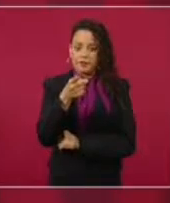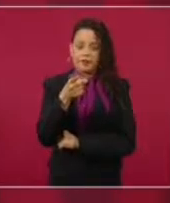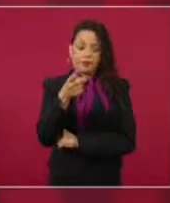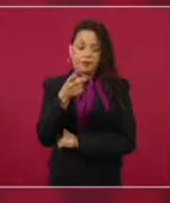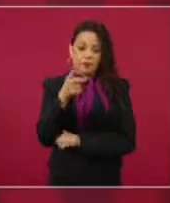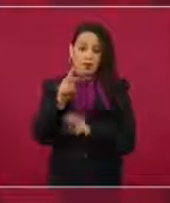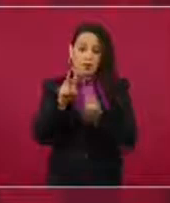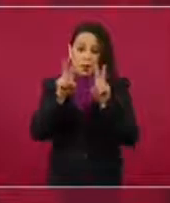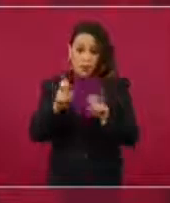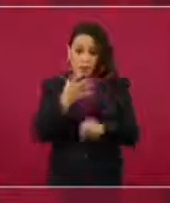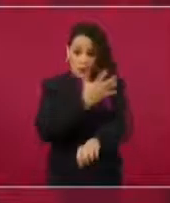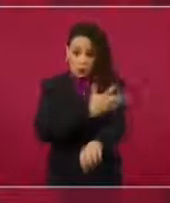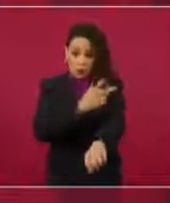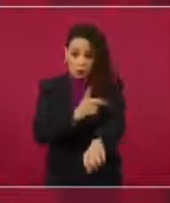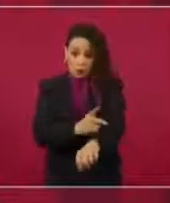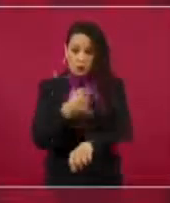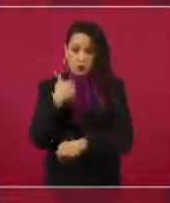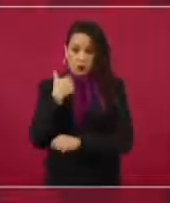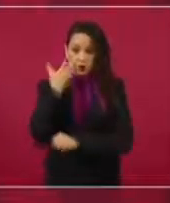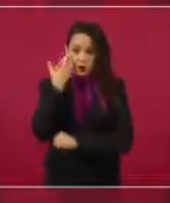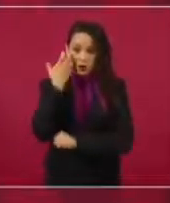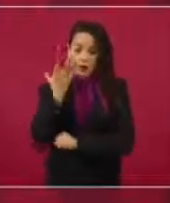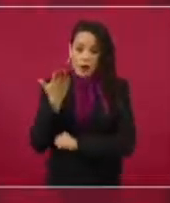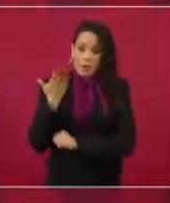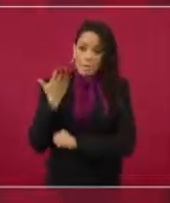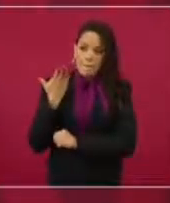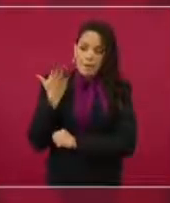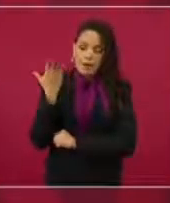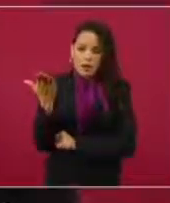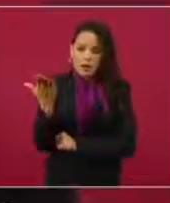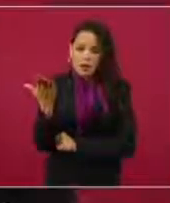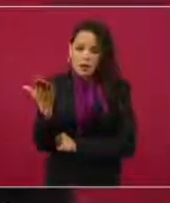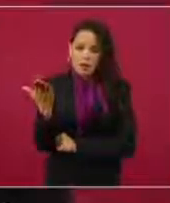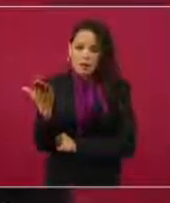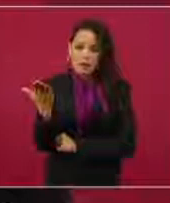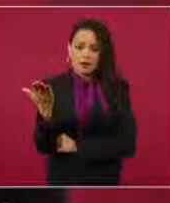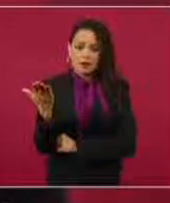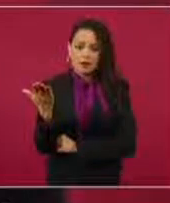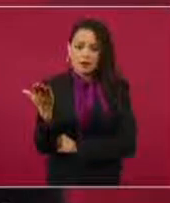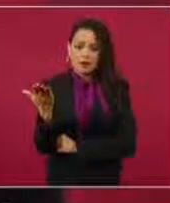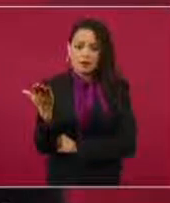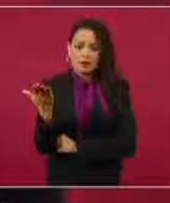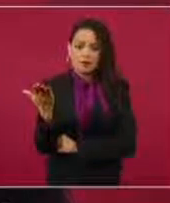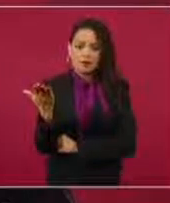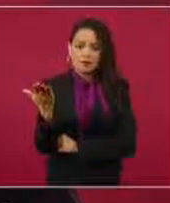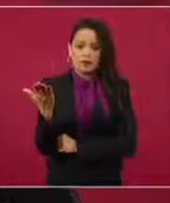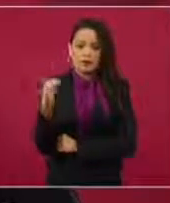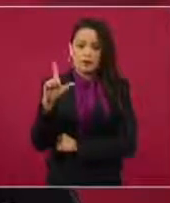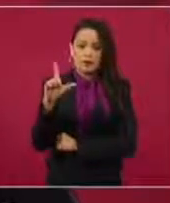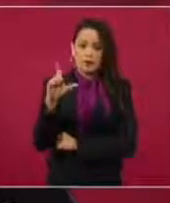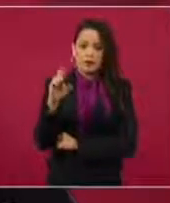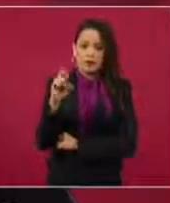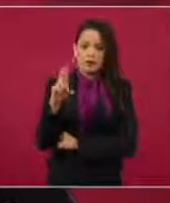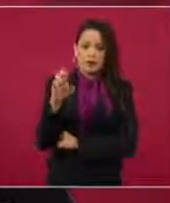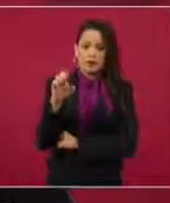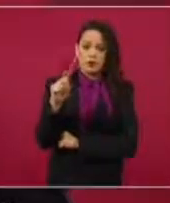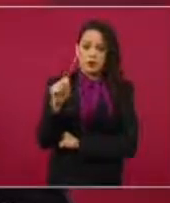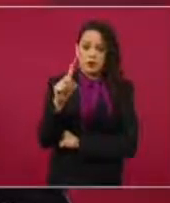a Loret de Mola